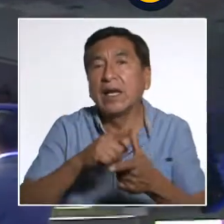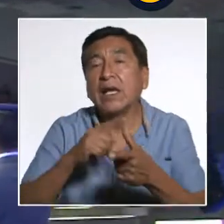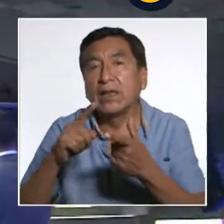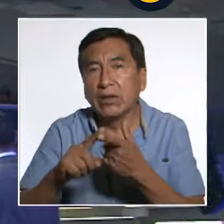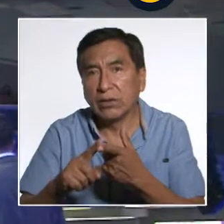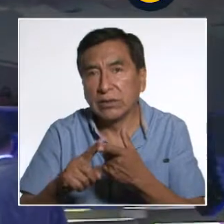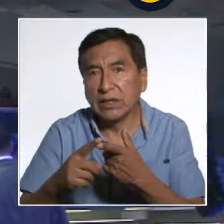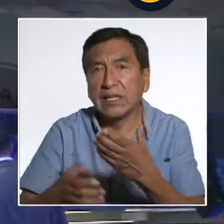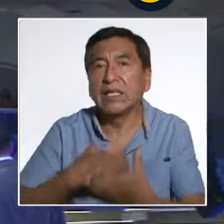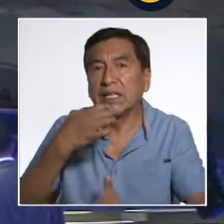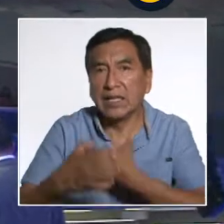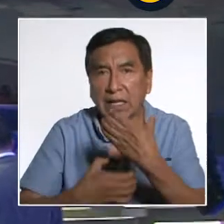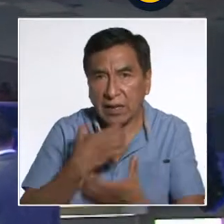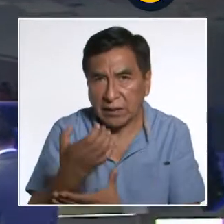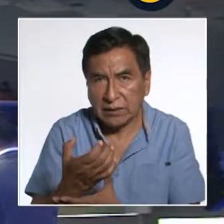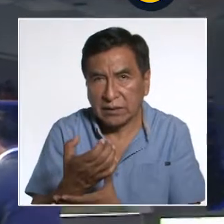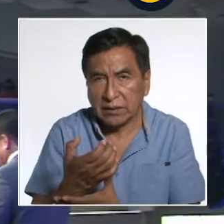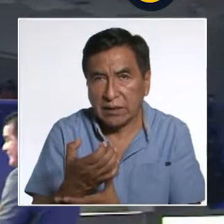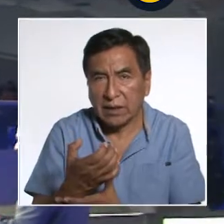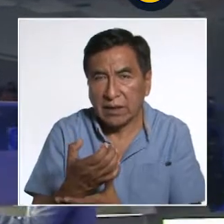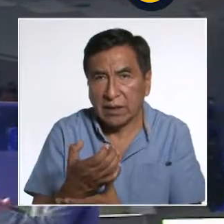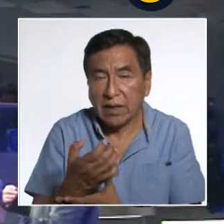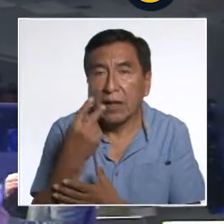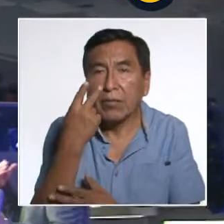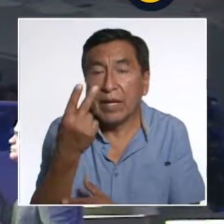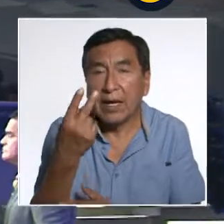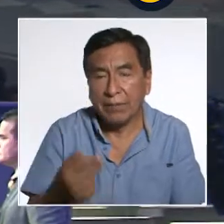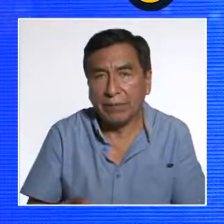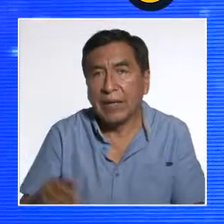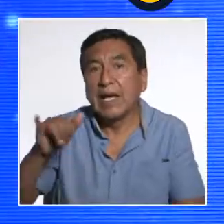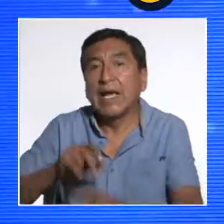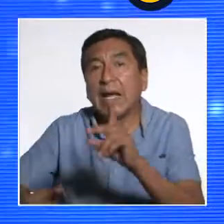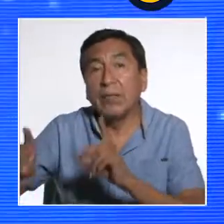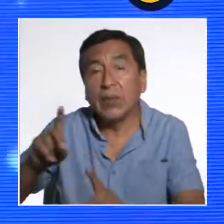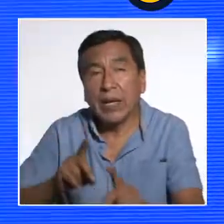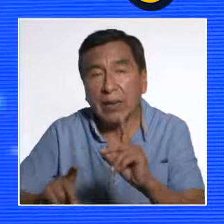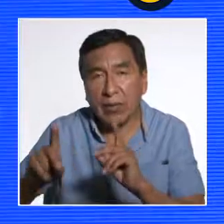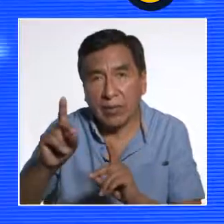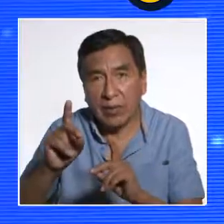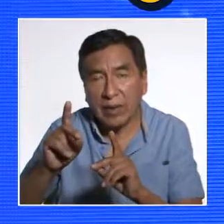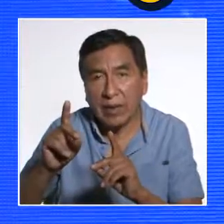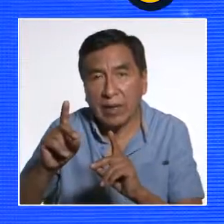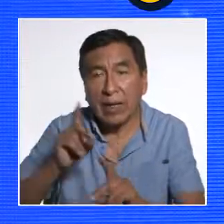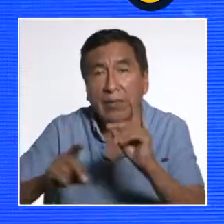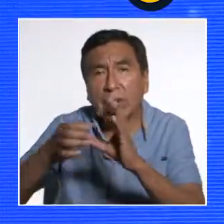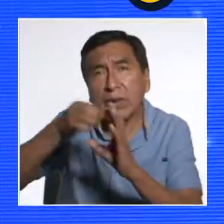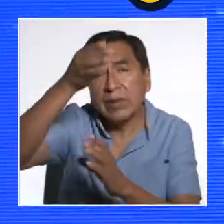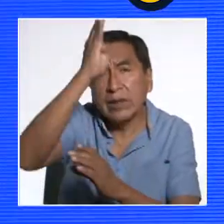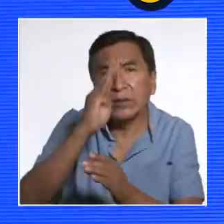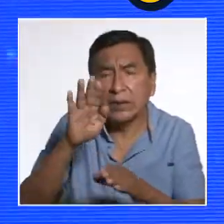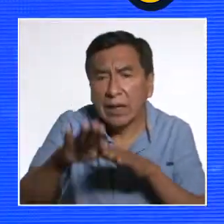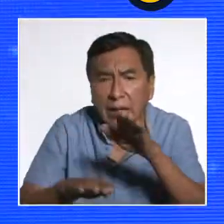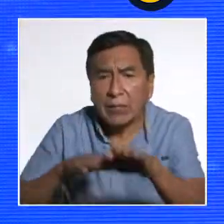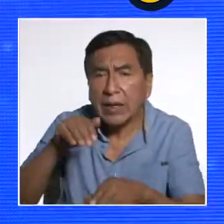Entonces gritaréis. Fíjese, el pueblo El pueblo de Dios camina en orden.